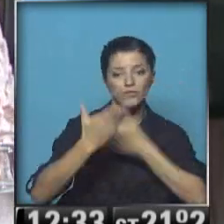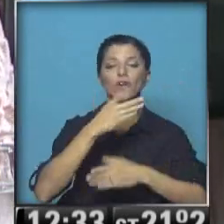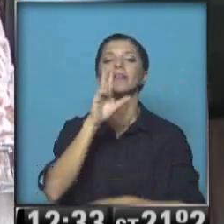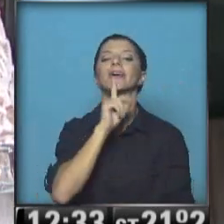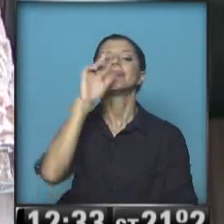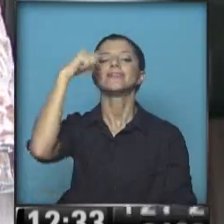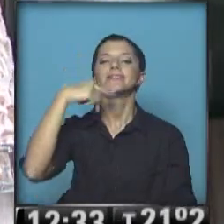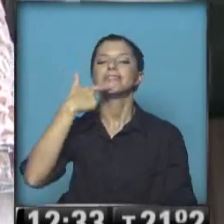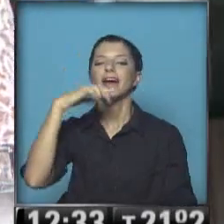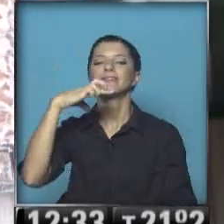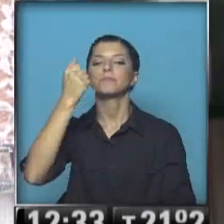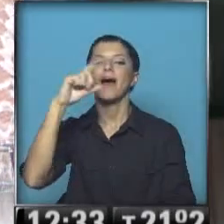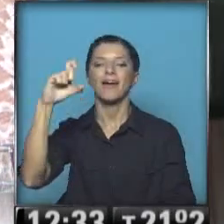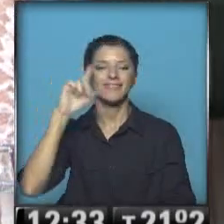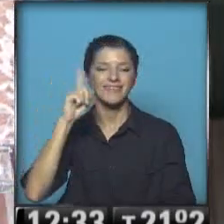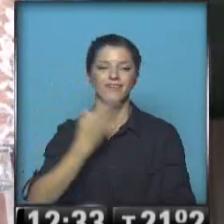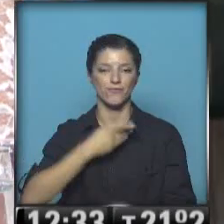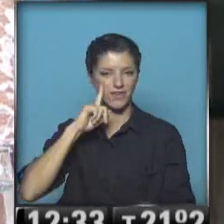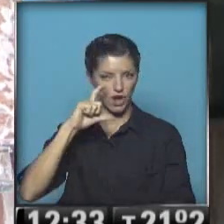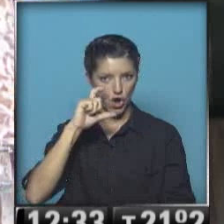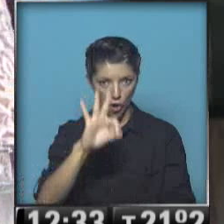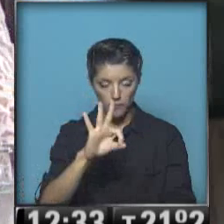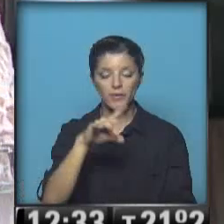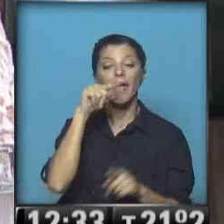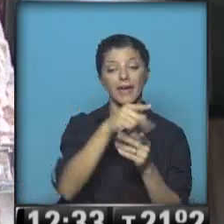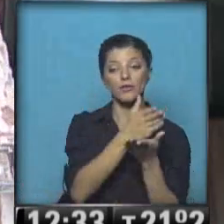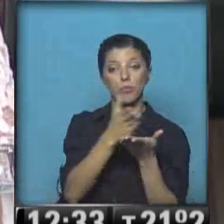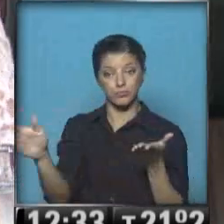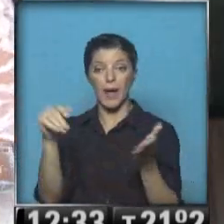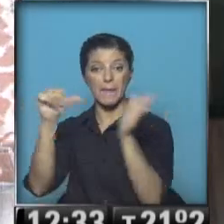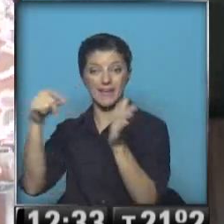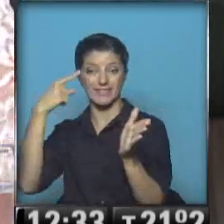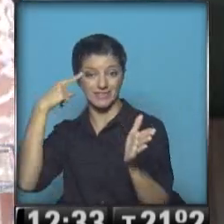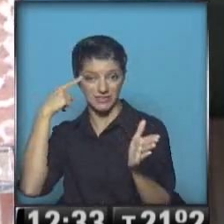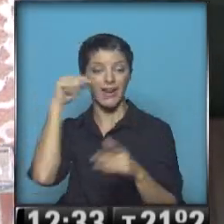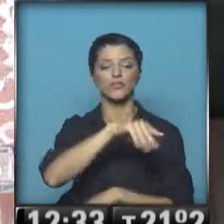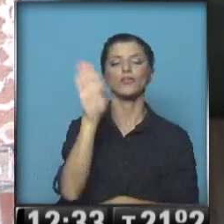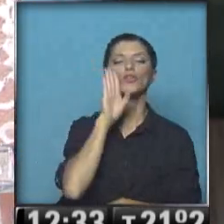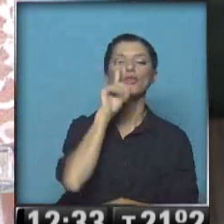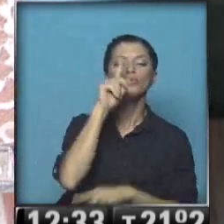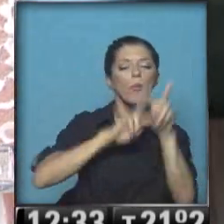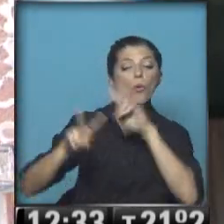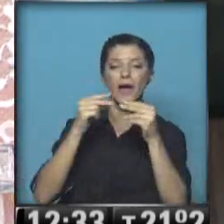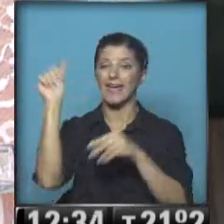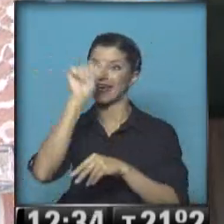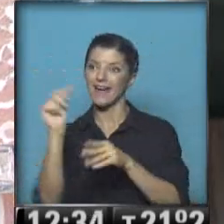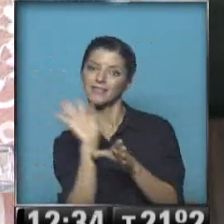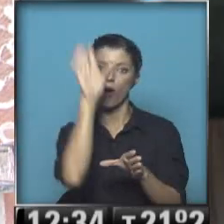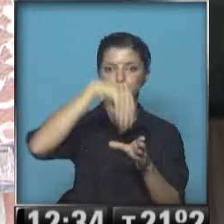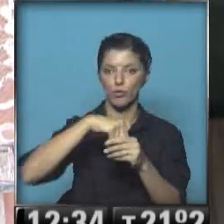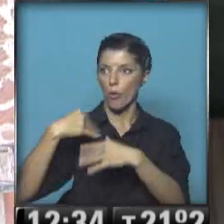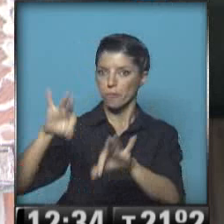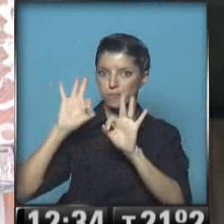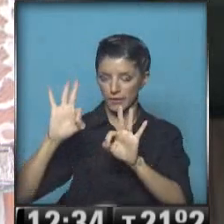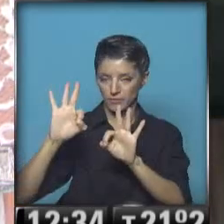acuerdo que eh de alguna manera excluye a China y Estados Unidos pretende que todos los países de Asia se incluyan El otro